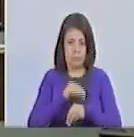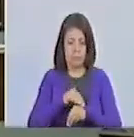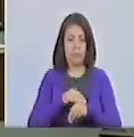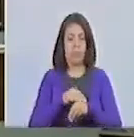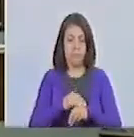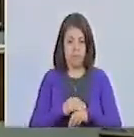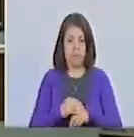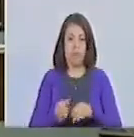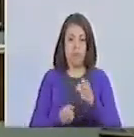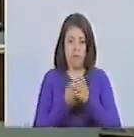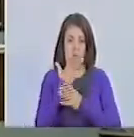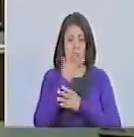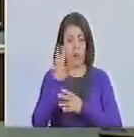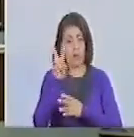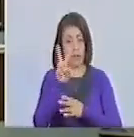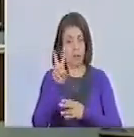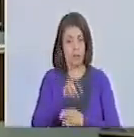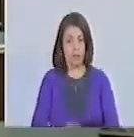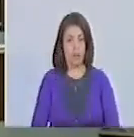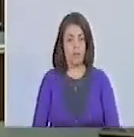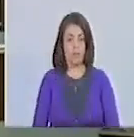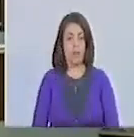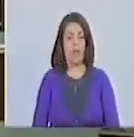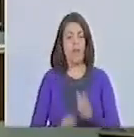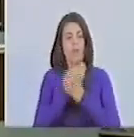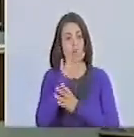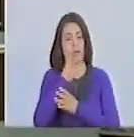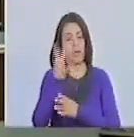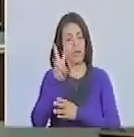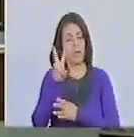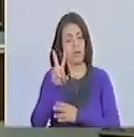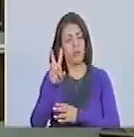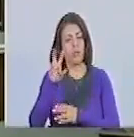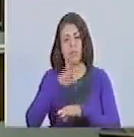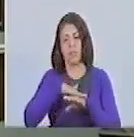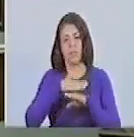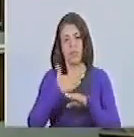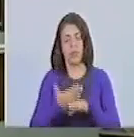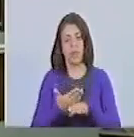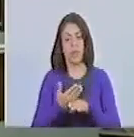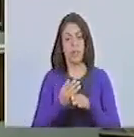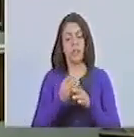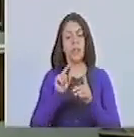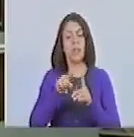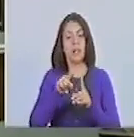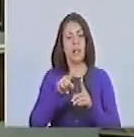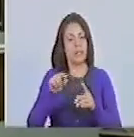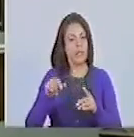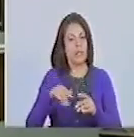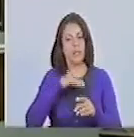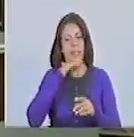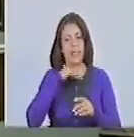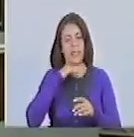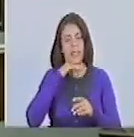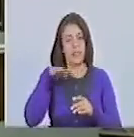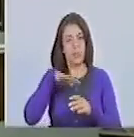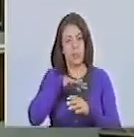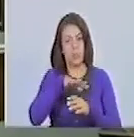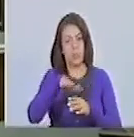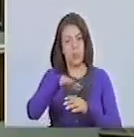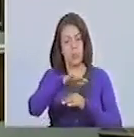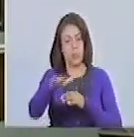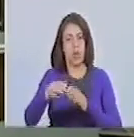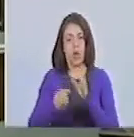monumento de la flor de Venezuela. La flor de Venezuela está simbolizada por tepuyes de la gran sabana y la orquídea, que es nuestra